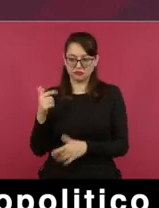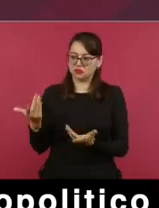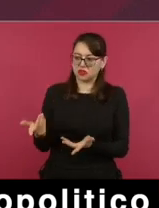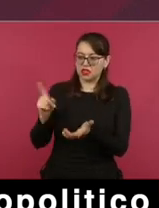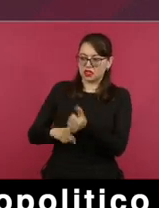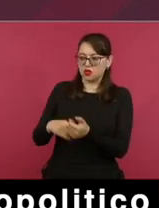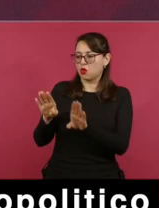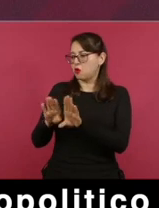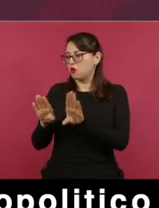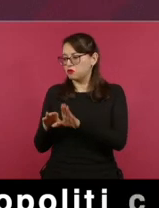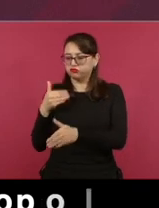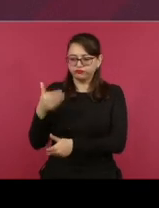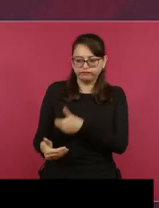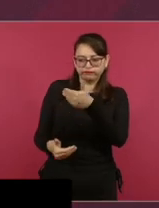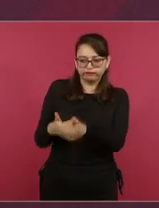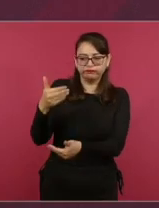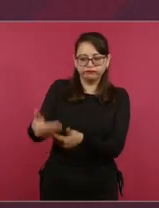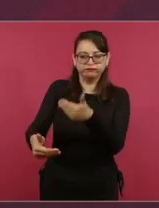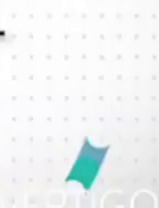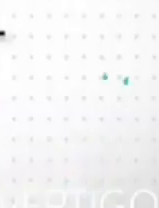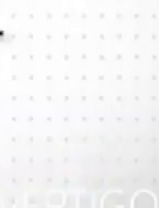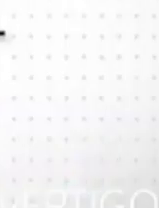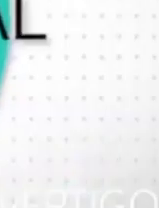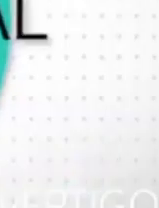el plan de reconstrucción por el paso del huracán Otis.